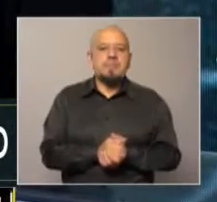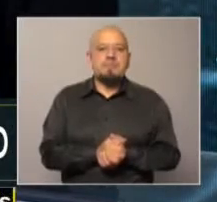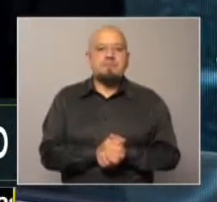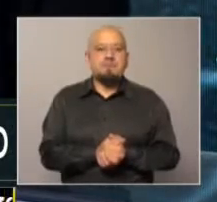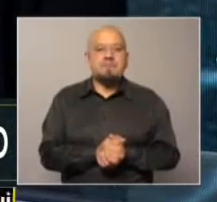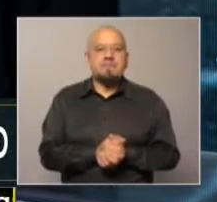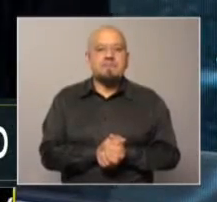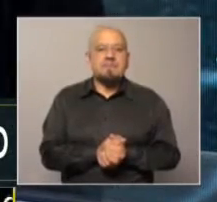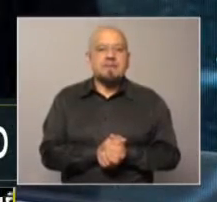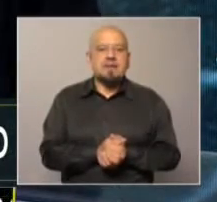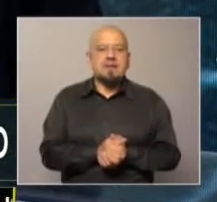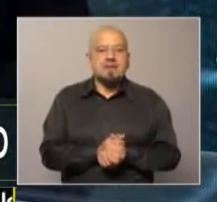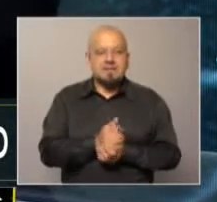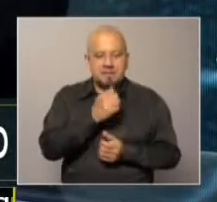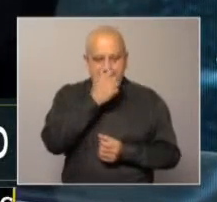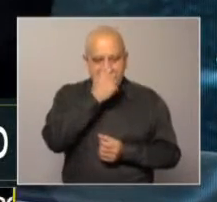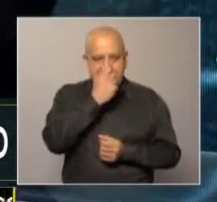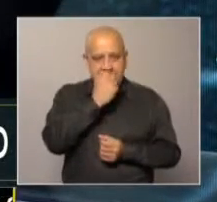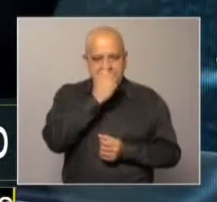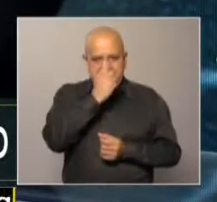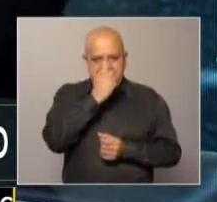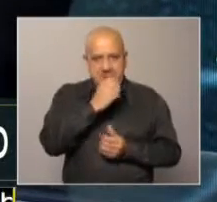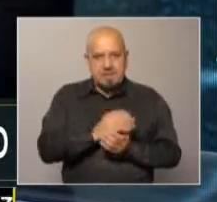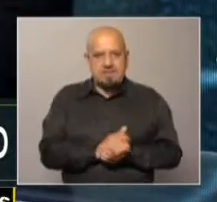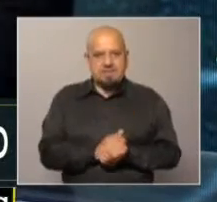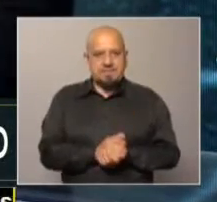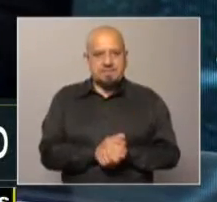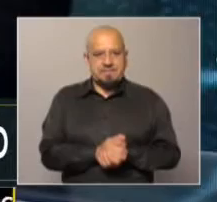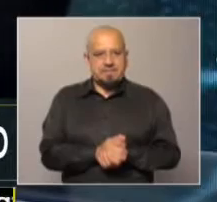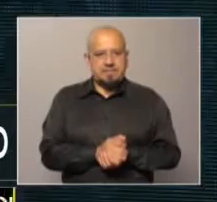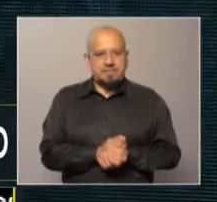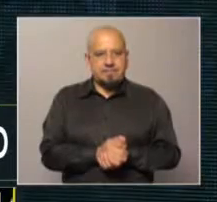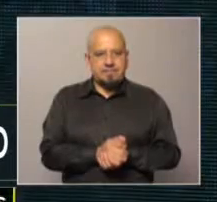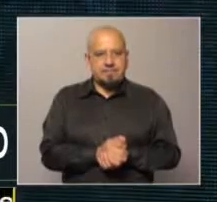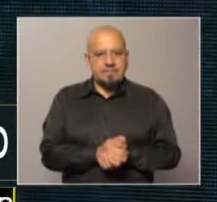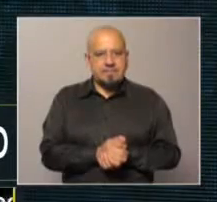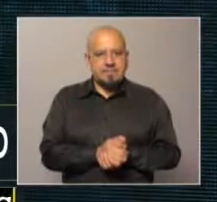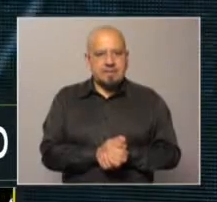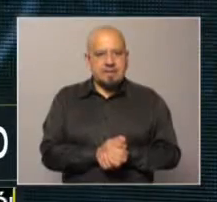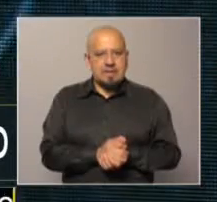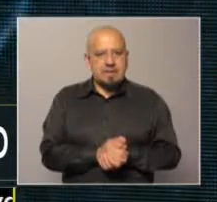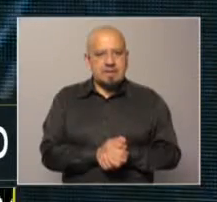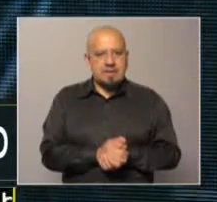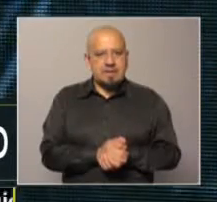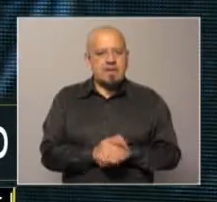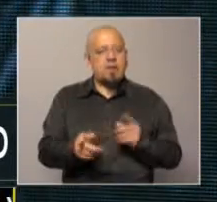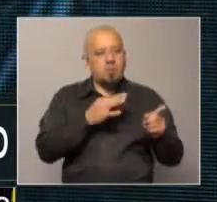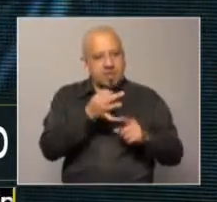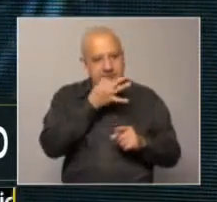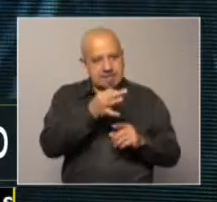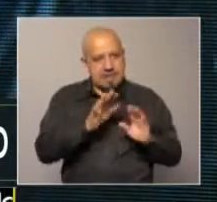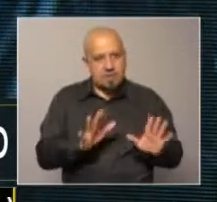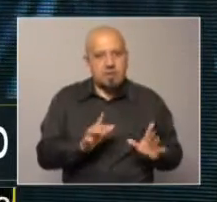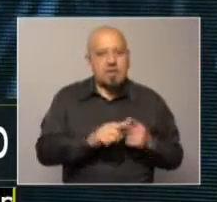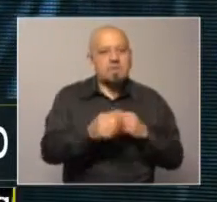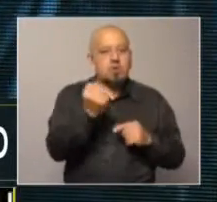Vale, Gabriel. Me tira la... Bueno, igual voy a decirte algo sobre tu pregunta anterior, que me